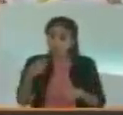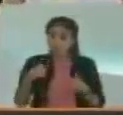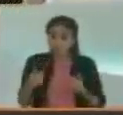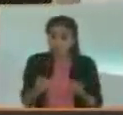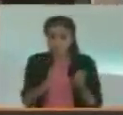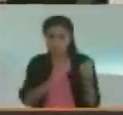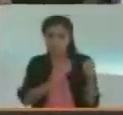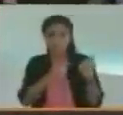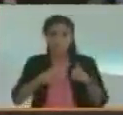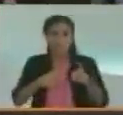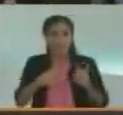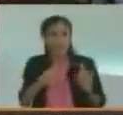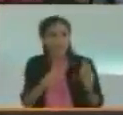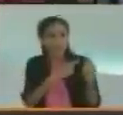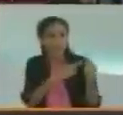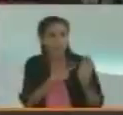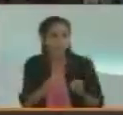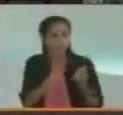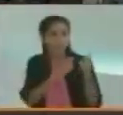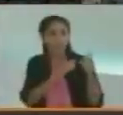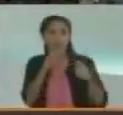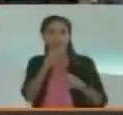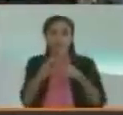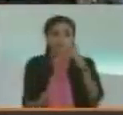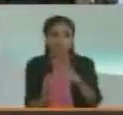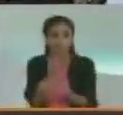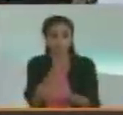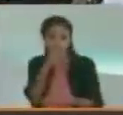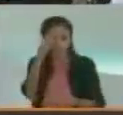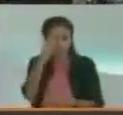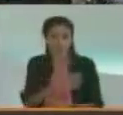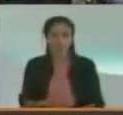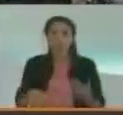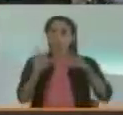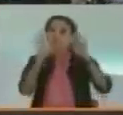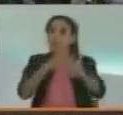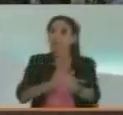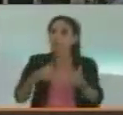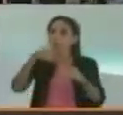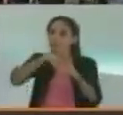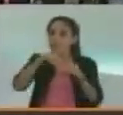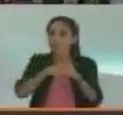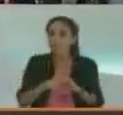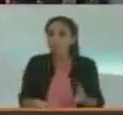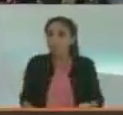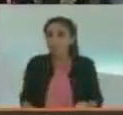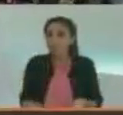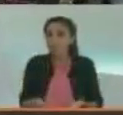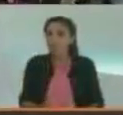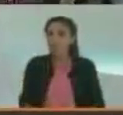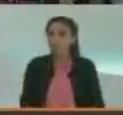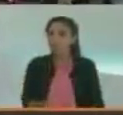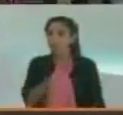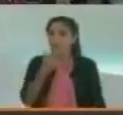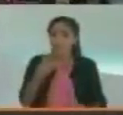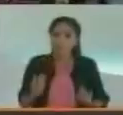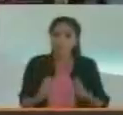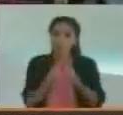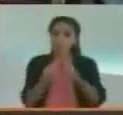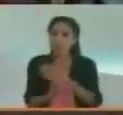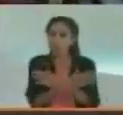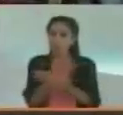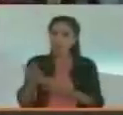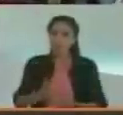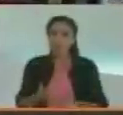poder el 20 de mayo de 10 millones de votos, yo les juro por